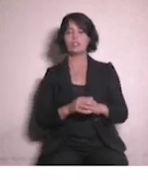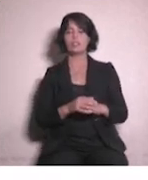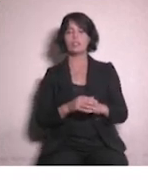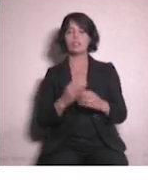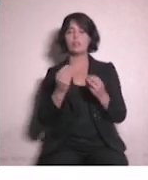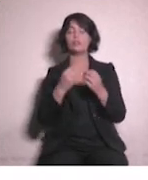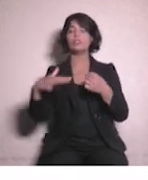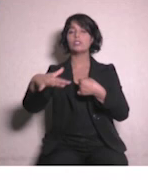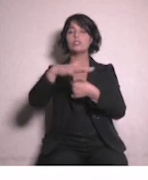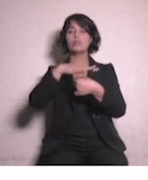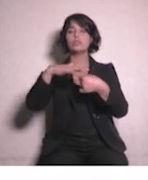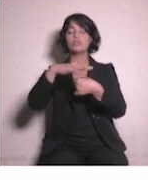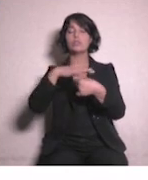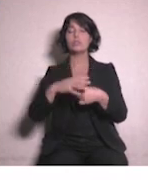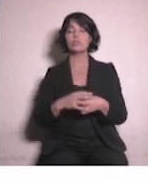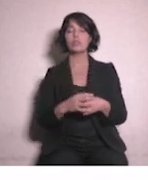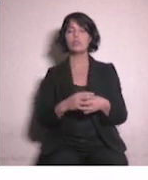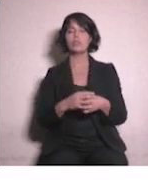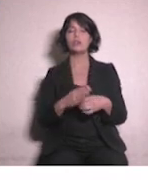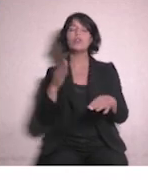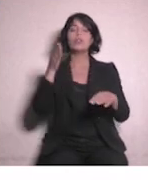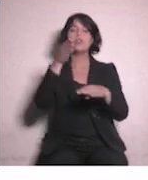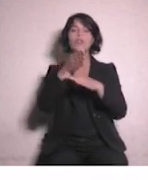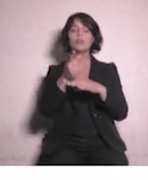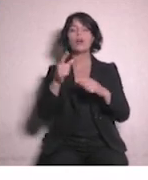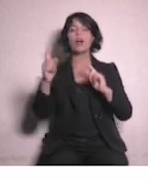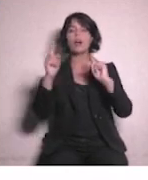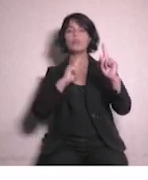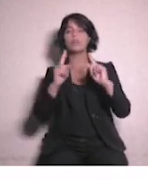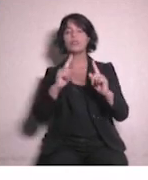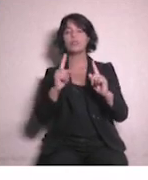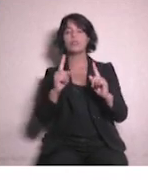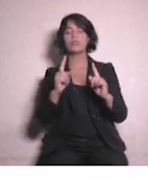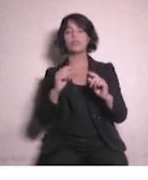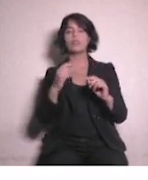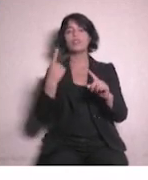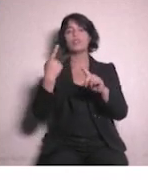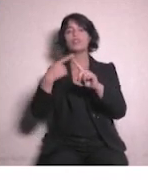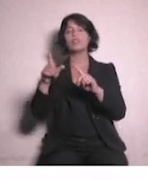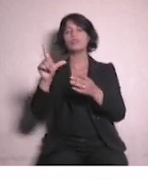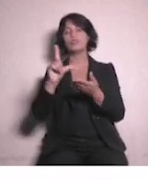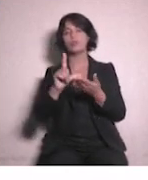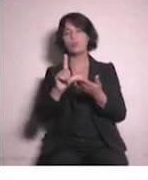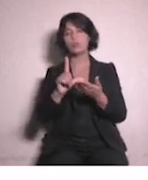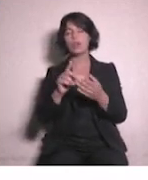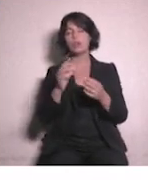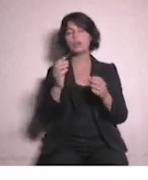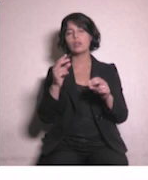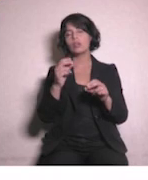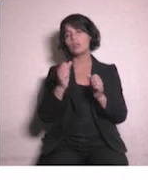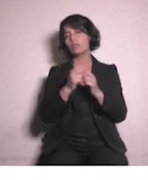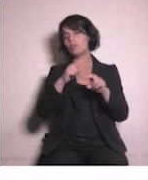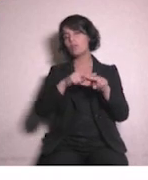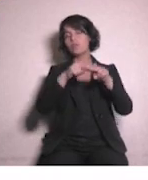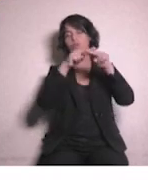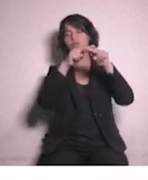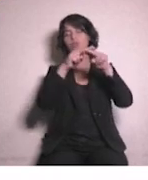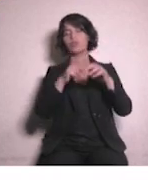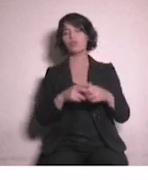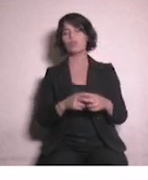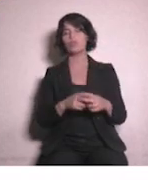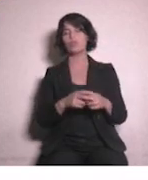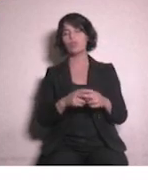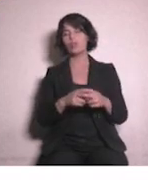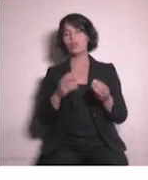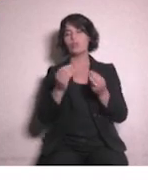muchos casos, recurrimos a administradores externos a través de fondos. A través de fondos, en la